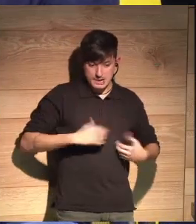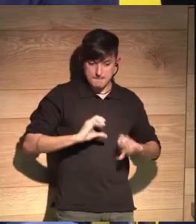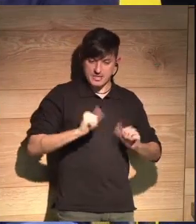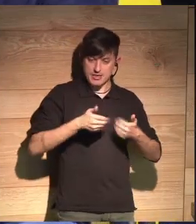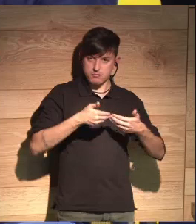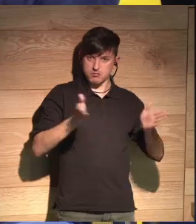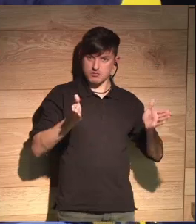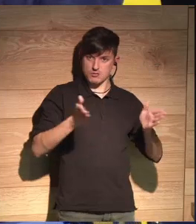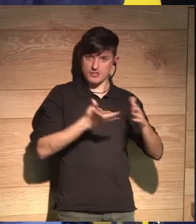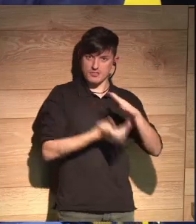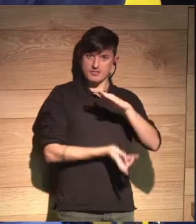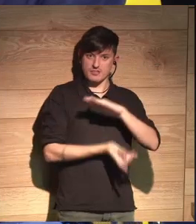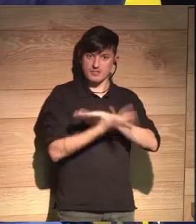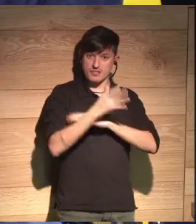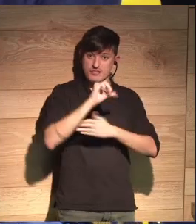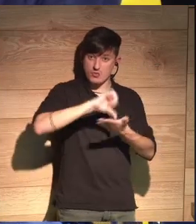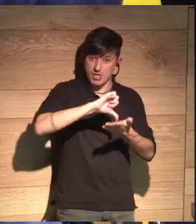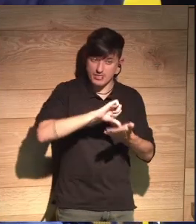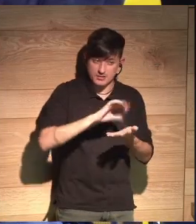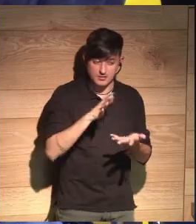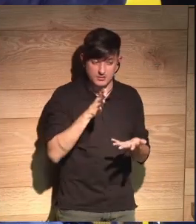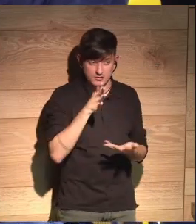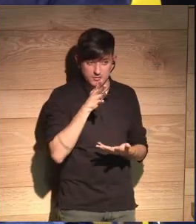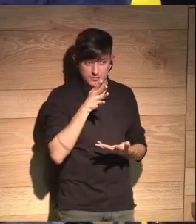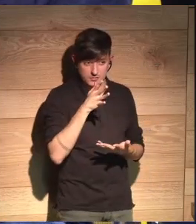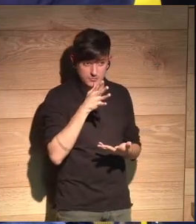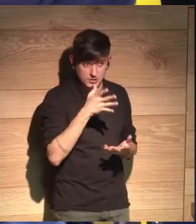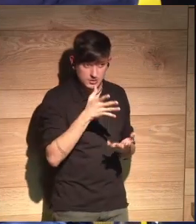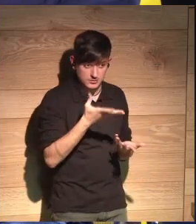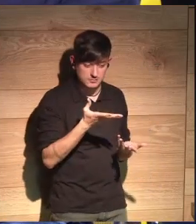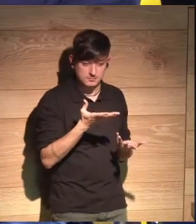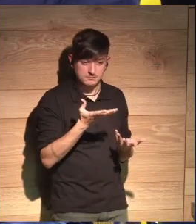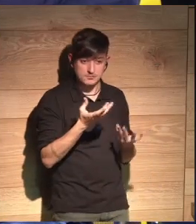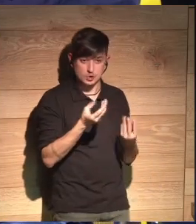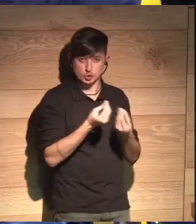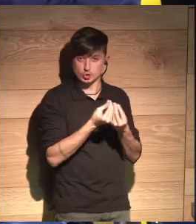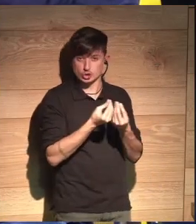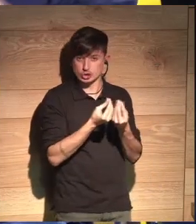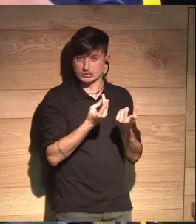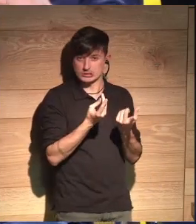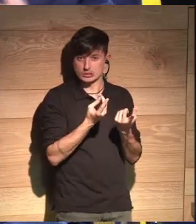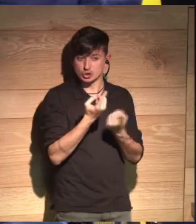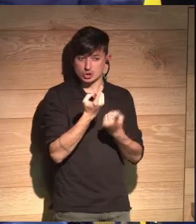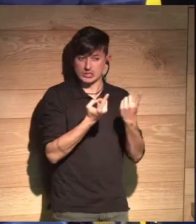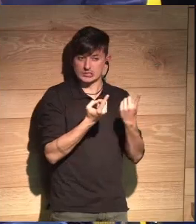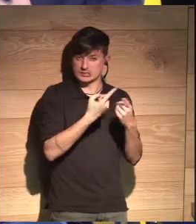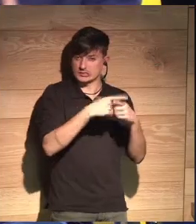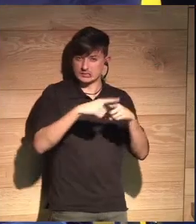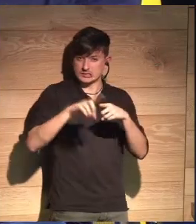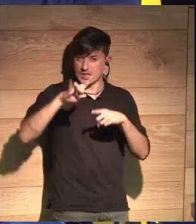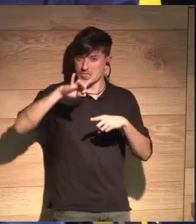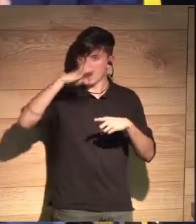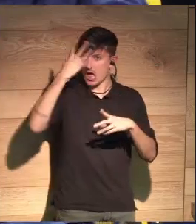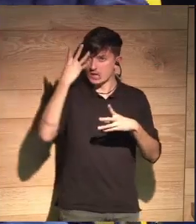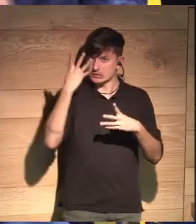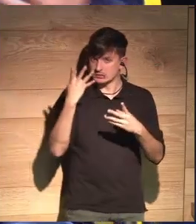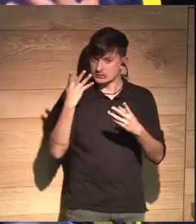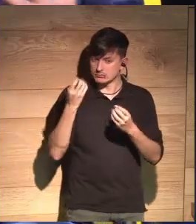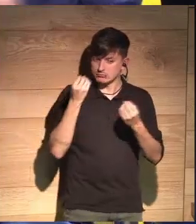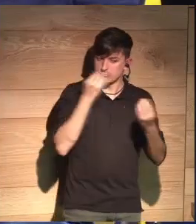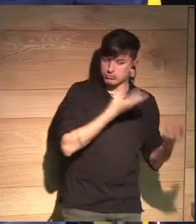simplemente es juntos podemos juntos ahí hay cosas muy buenas buenas de ideas que se puede despertar de uno a otro de